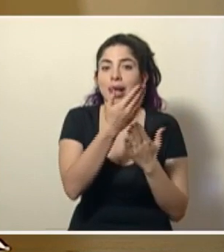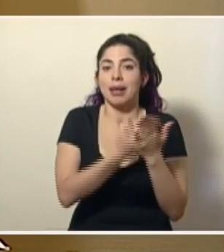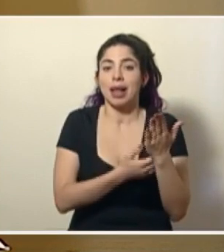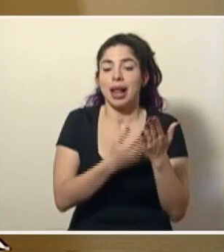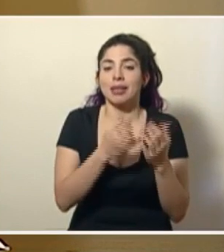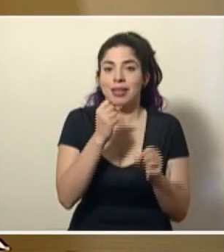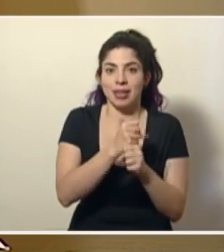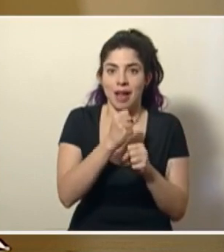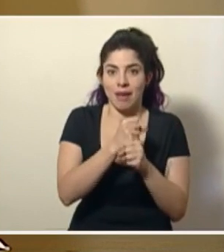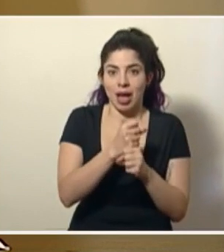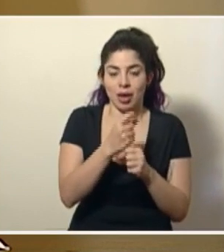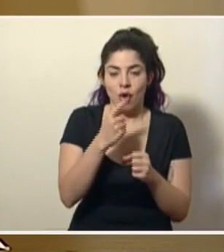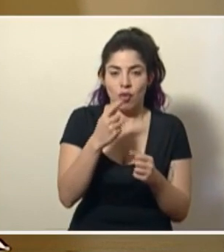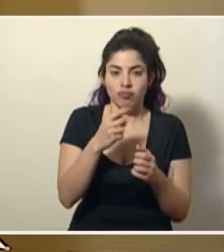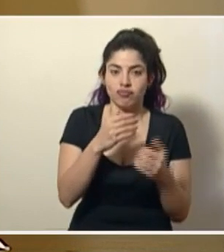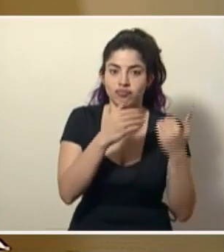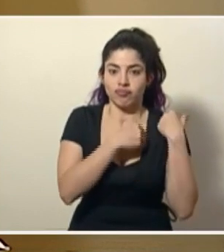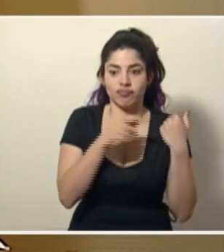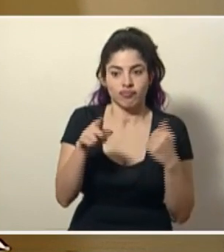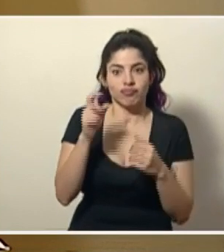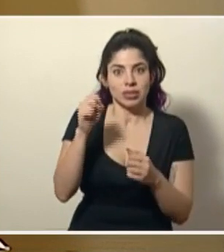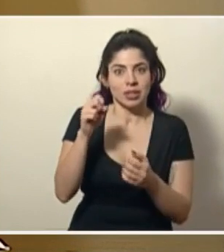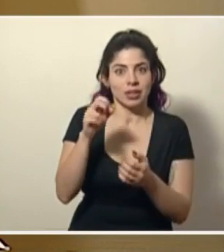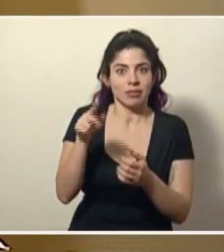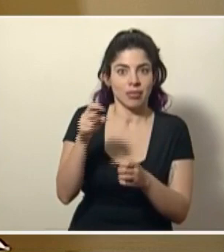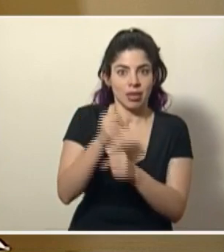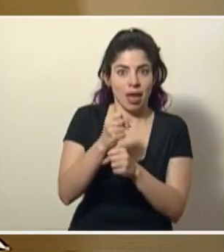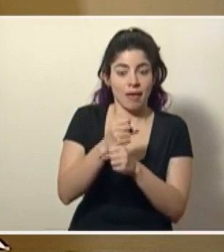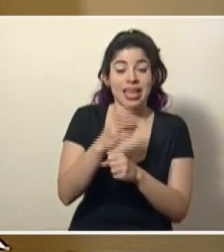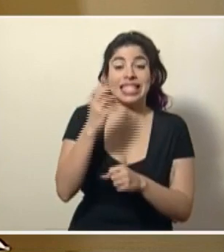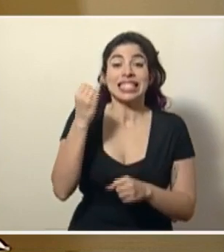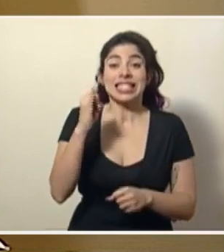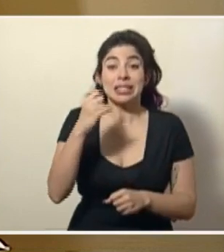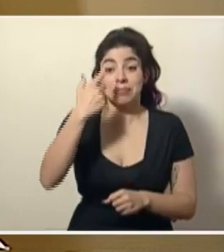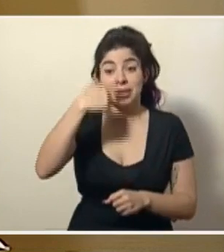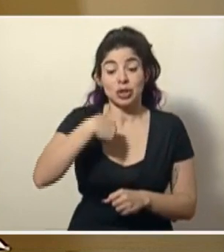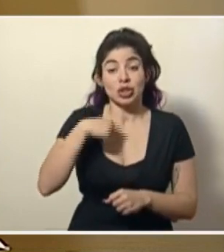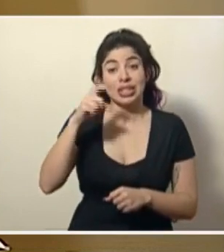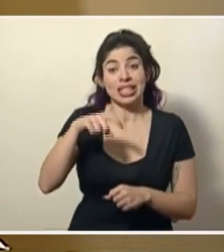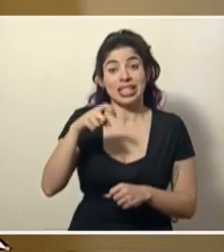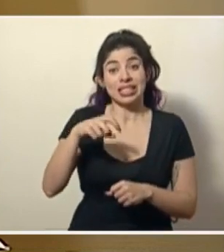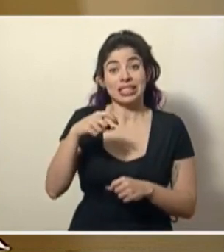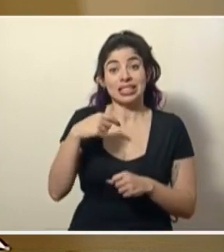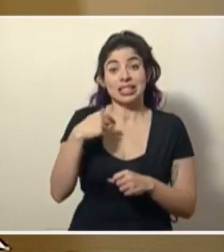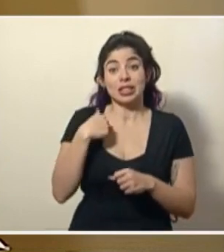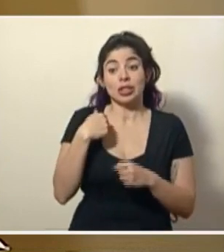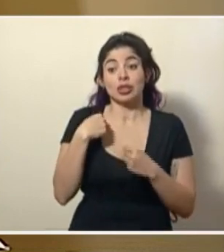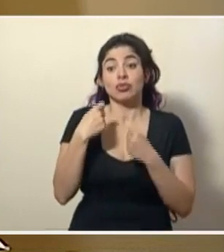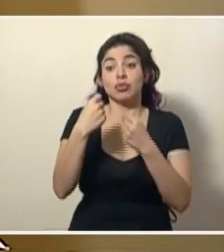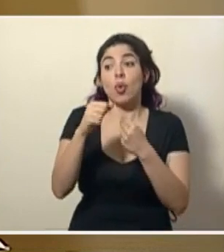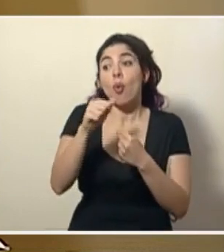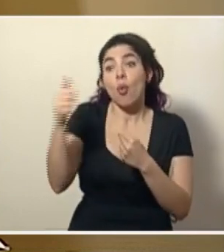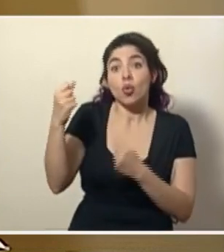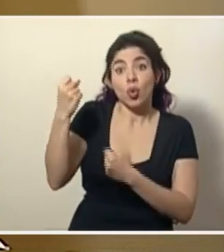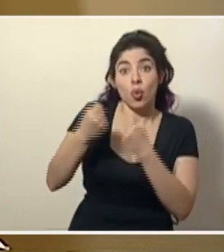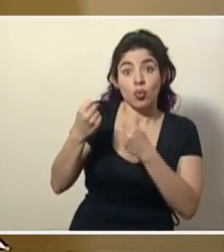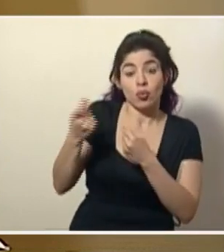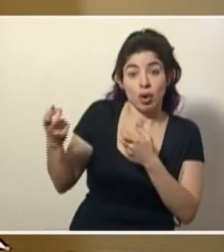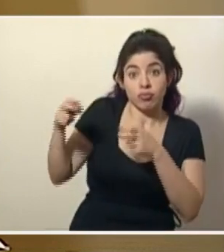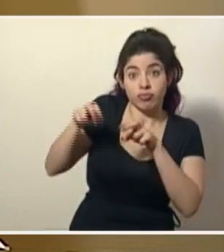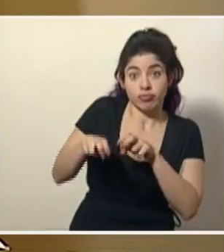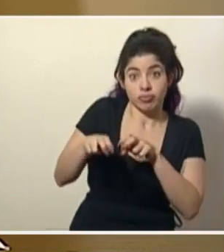constancia laboral y en caso de que la persona requiera trasladarse en apoyo a otra persona, pues